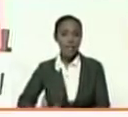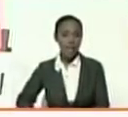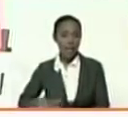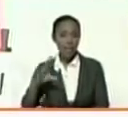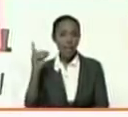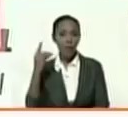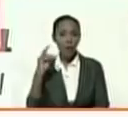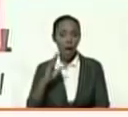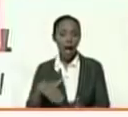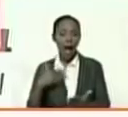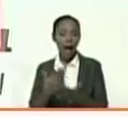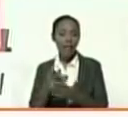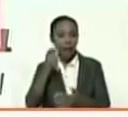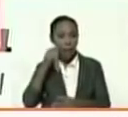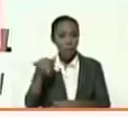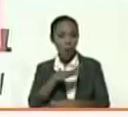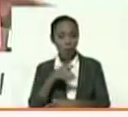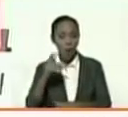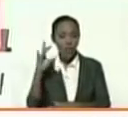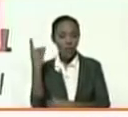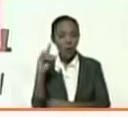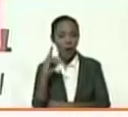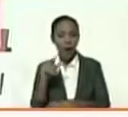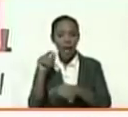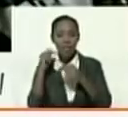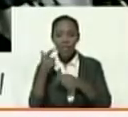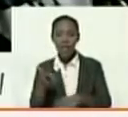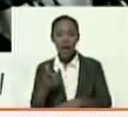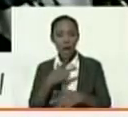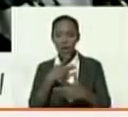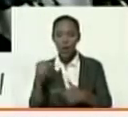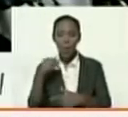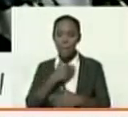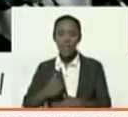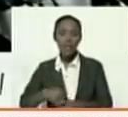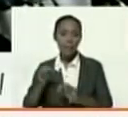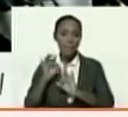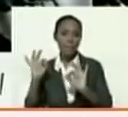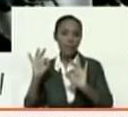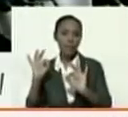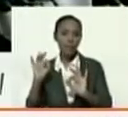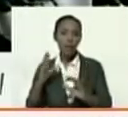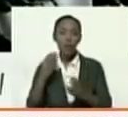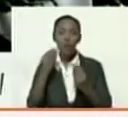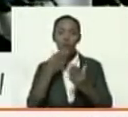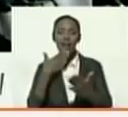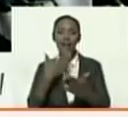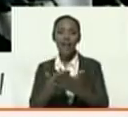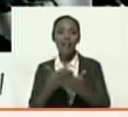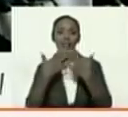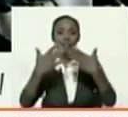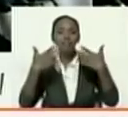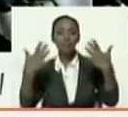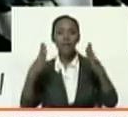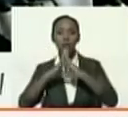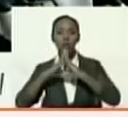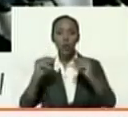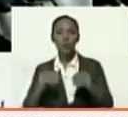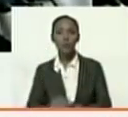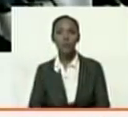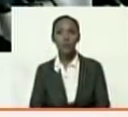Bolivia hasta que el pueblo de Bolivia diga, ya este no es nuestro presidente. Bueno, muchísimas gracias a todos. Mira,